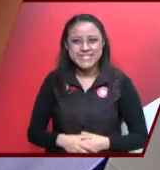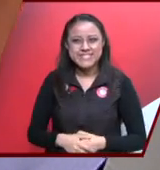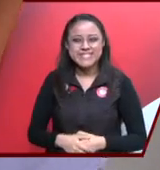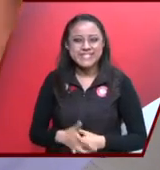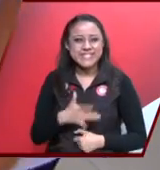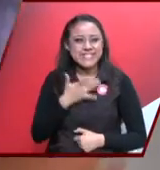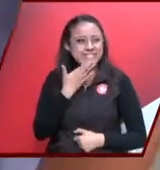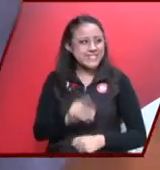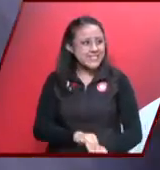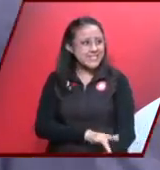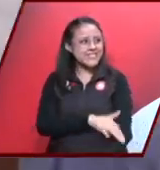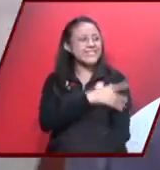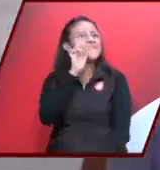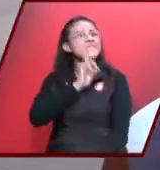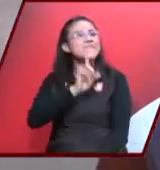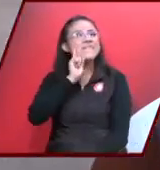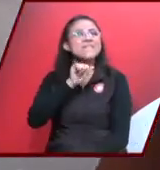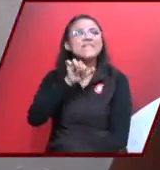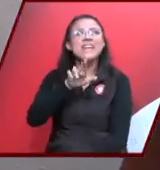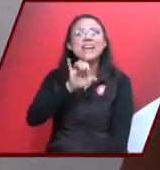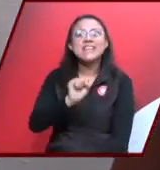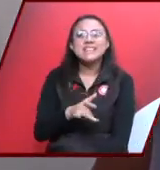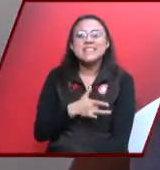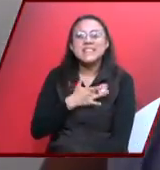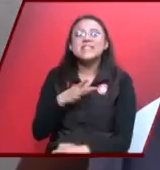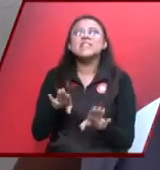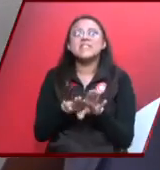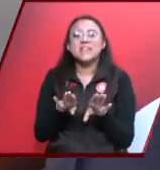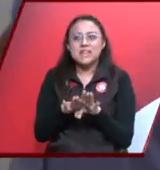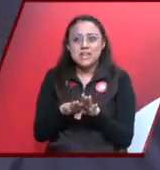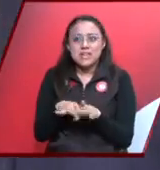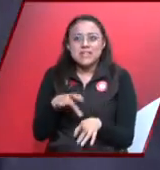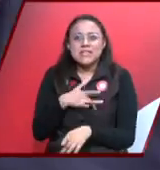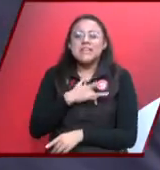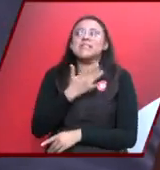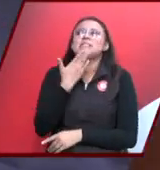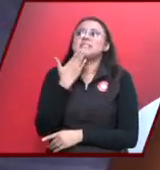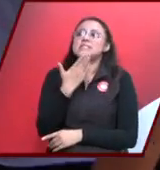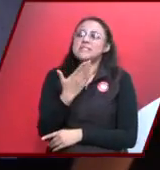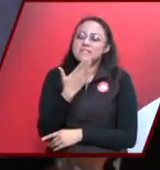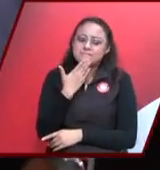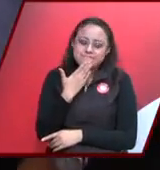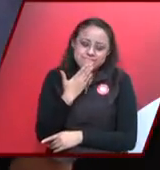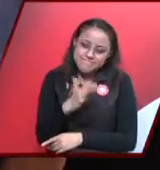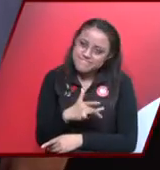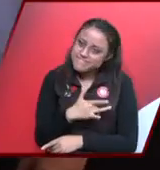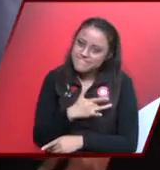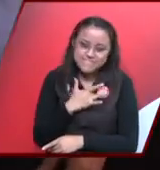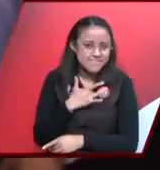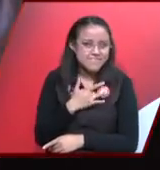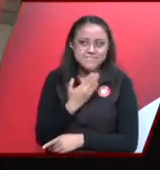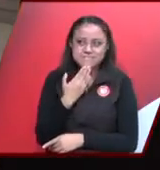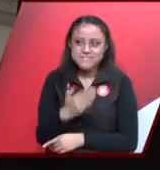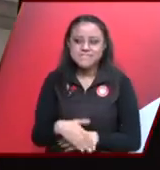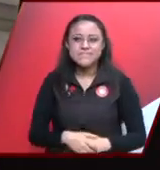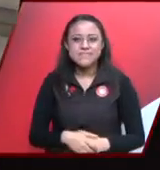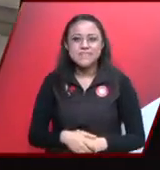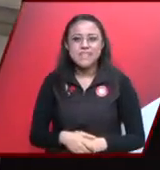con la emoción, la señora Marisa nos contó cómo se sentía. Me sentí muy bien, Ay,